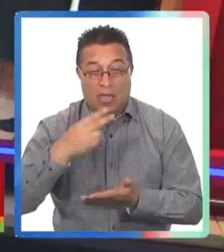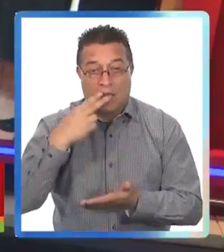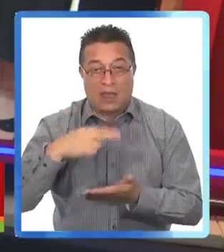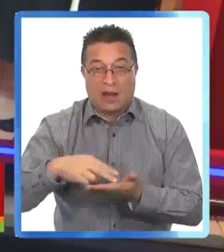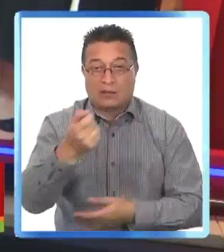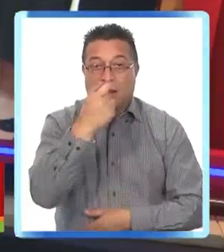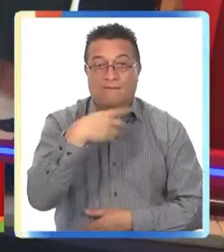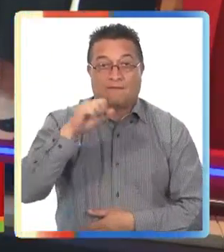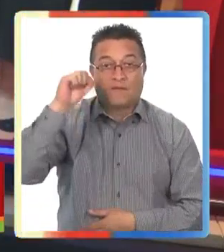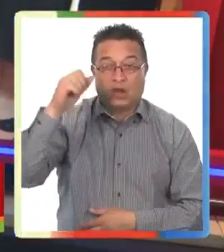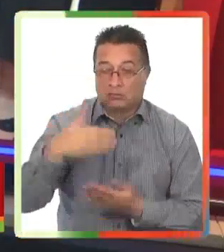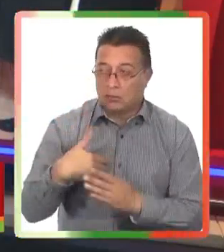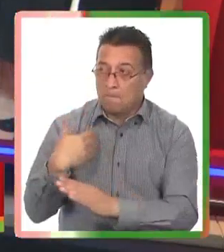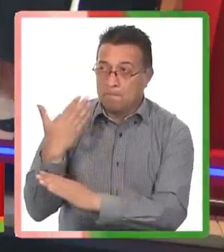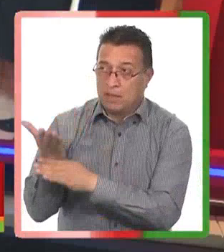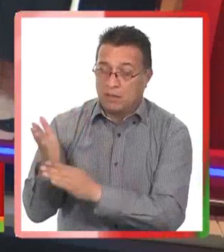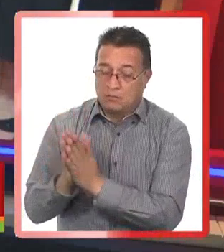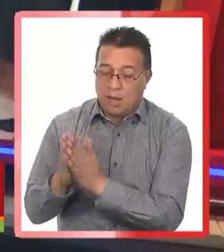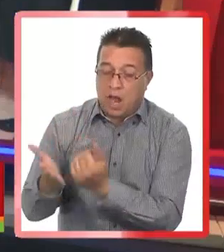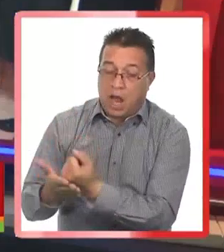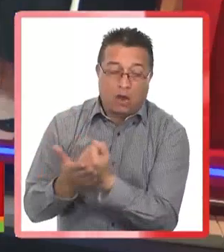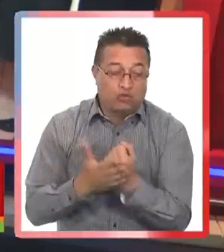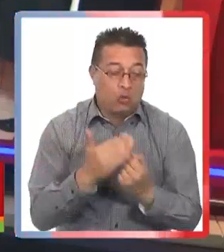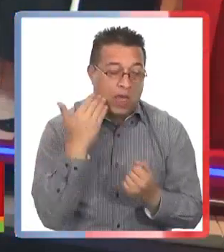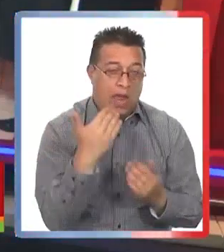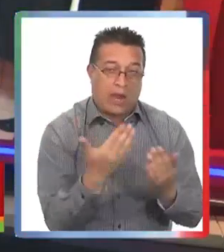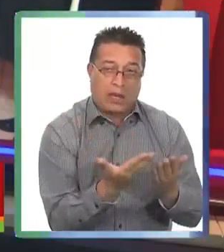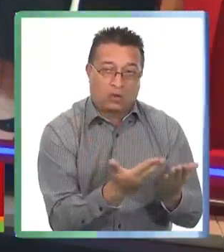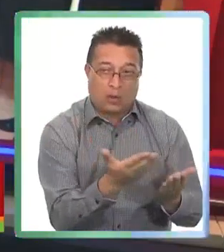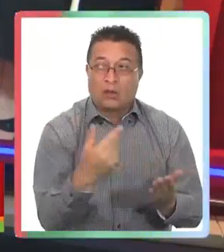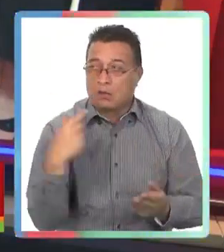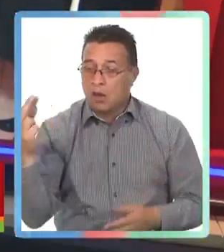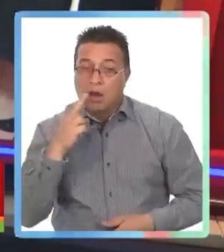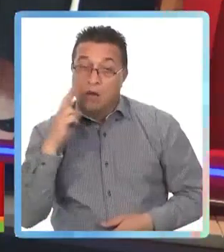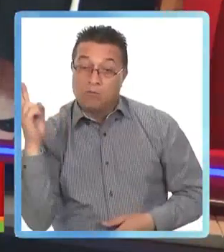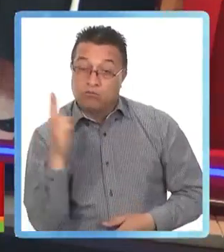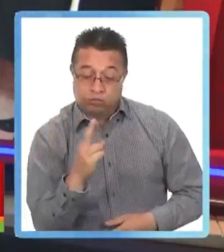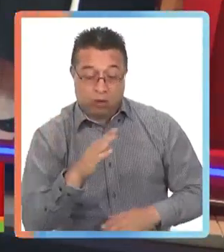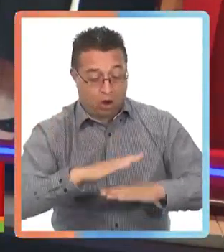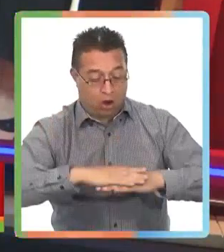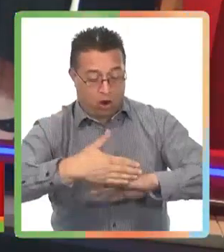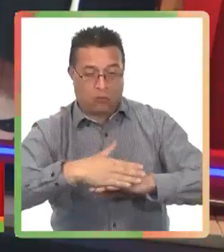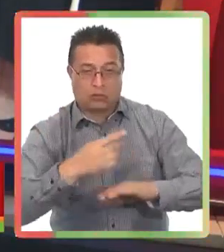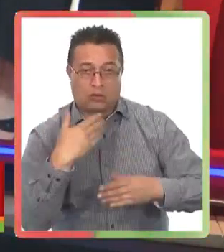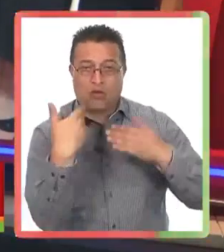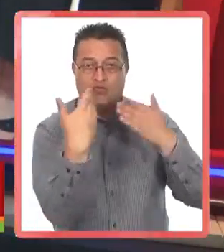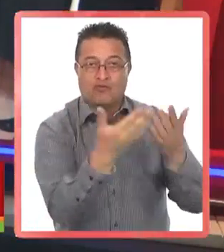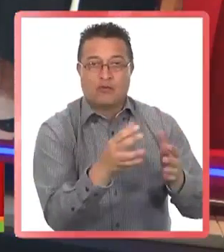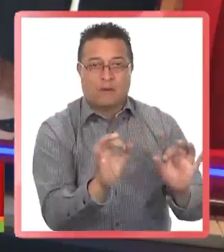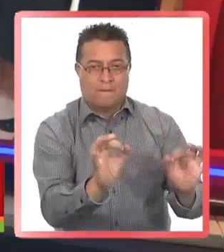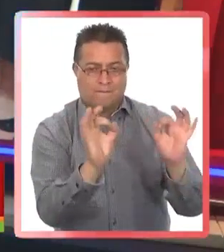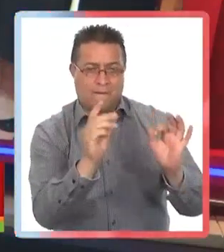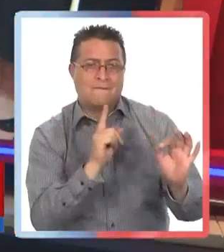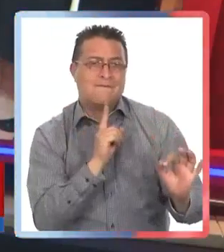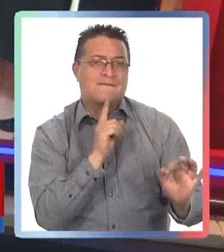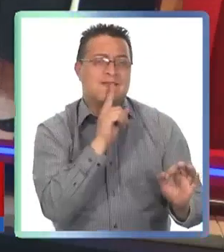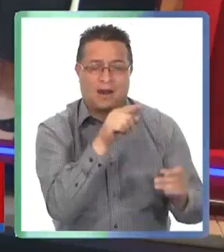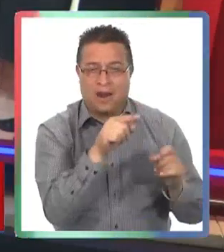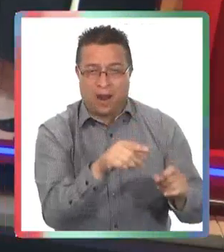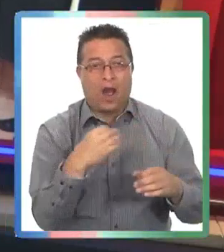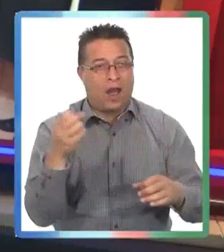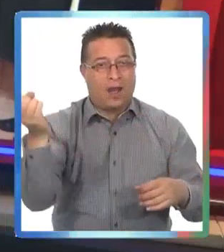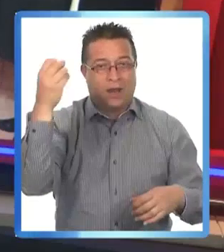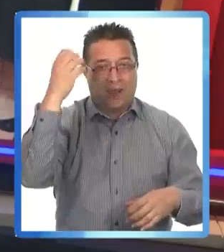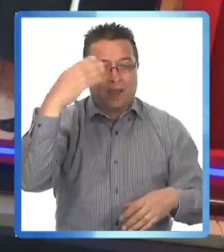carta al presidente Gabriel Boric para pedirle ayuda para sus alumnos. La carta fue respondida con computadores de última generación que llegaron para ayudar